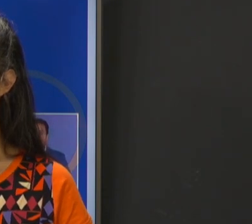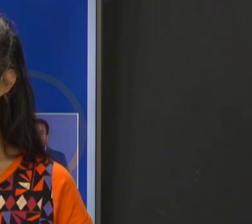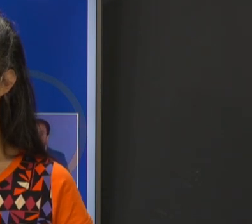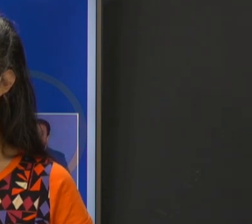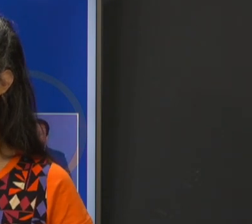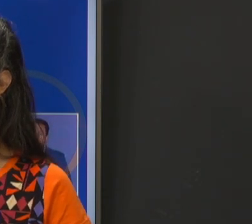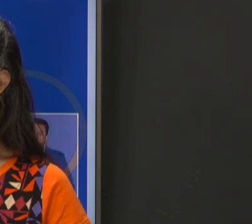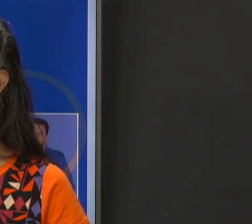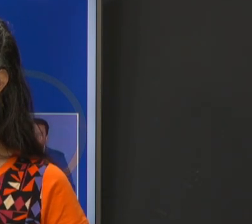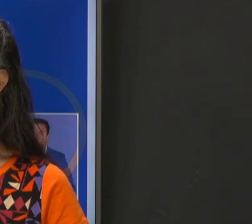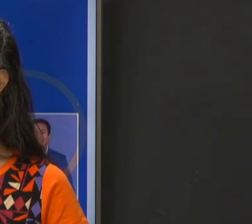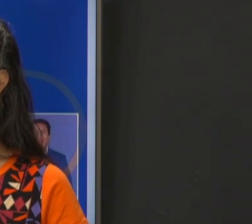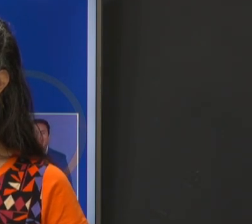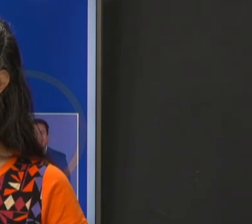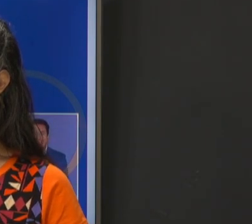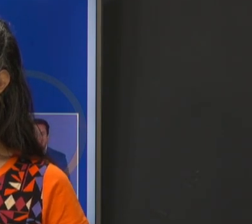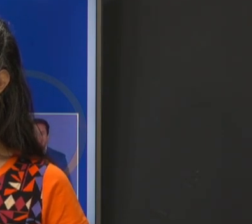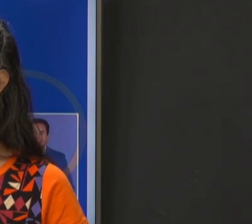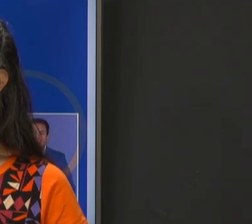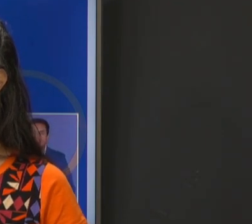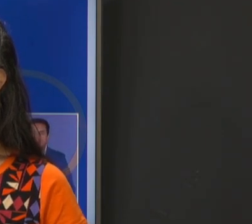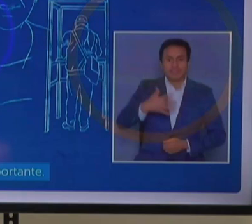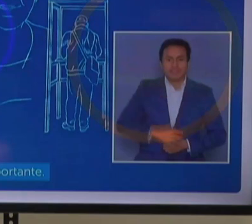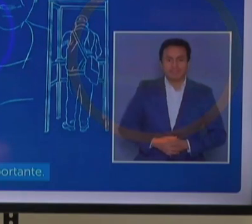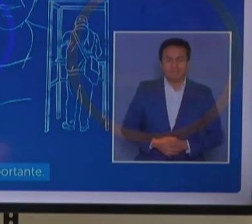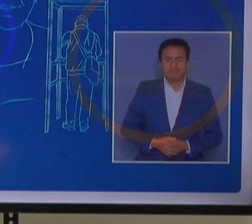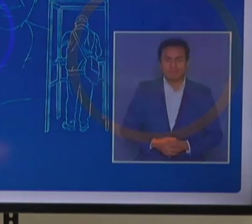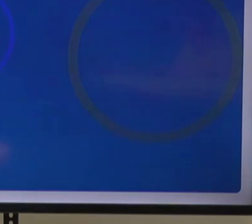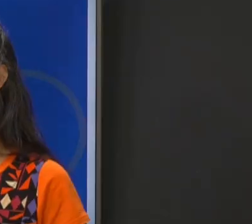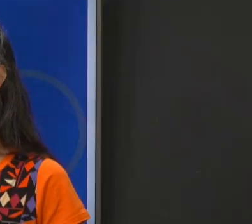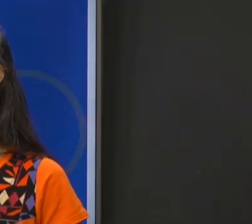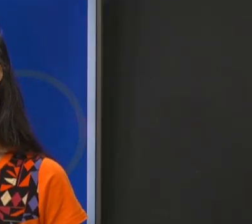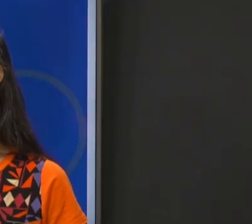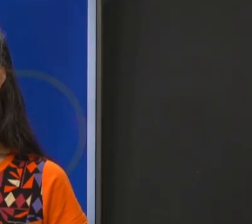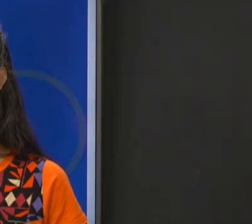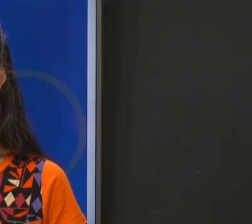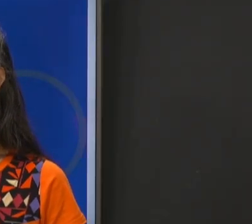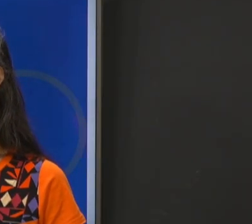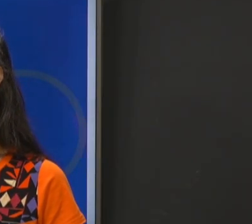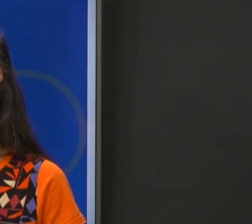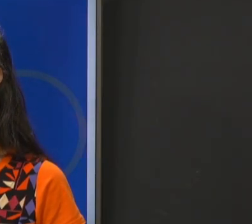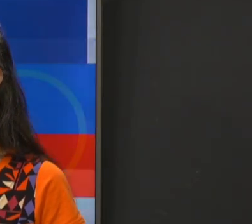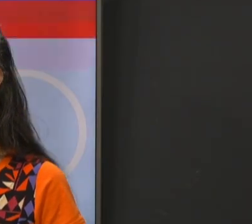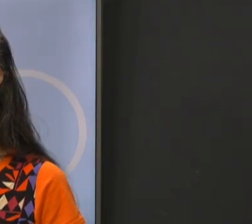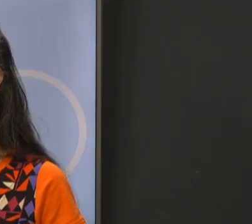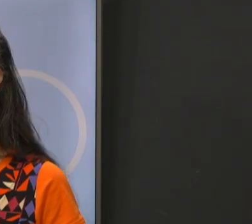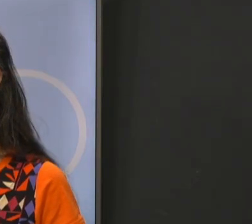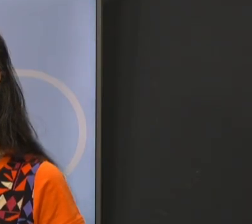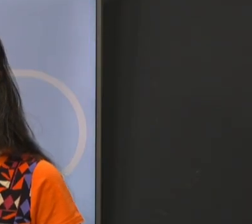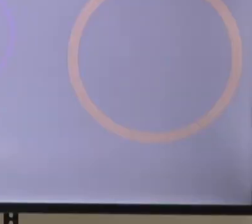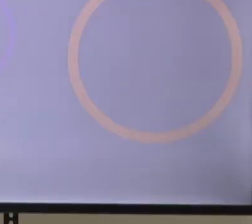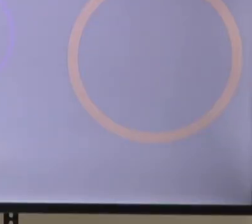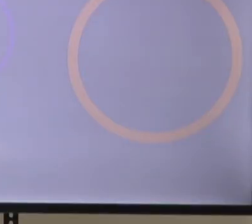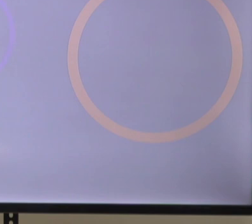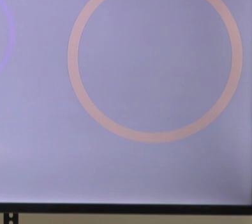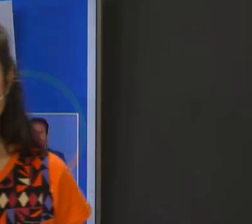y veremos qué es lo que pasa no después de las elecciones del domingo Gracias eh muchísimas gracias y te esperamos dentro de 15 días bueno